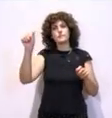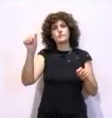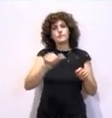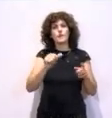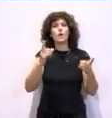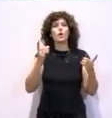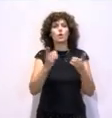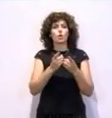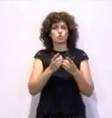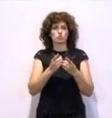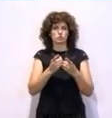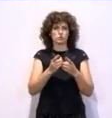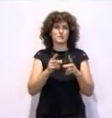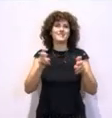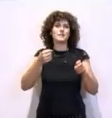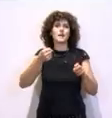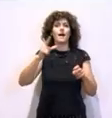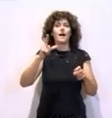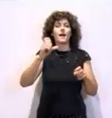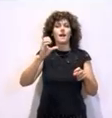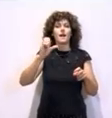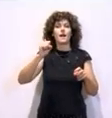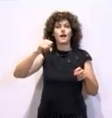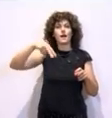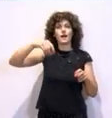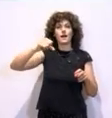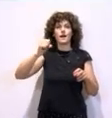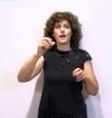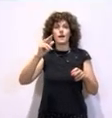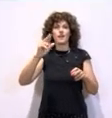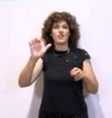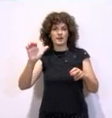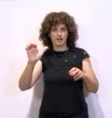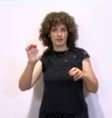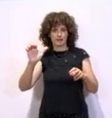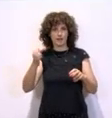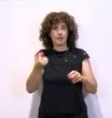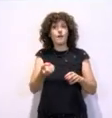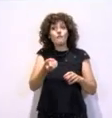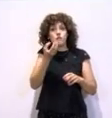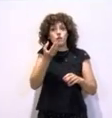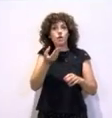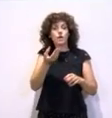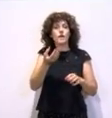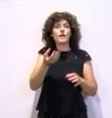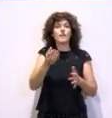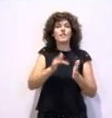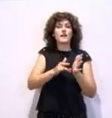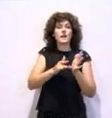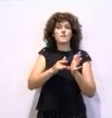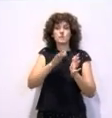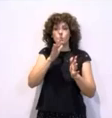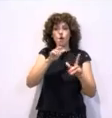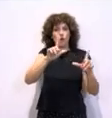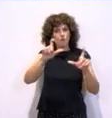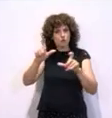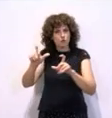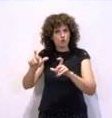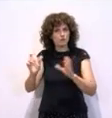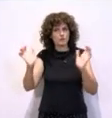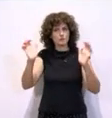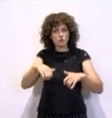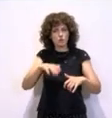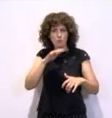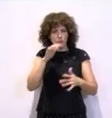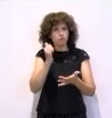sobre Alcanadre, La flor del almendro. Allí pudimos tener un encuentro en torno a un álbum de fotografías, que es algo muy simbólico en cuanto a